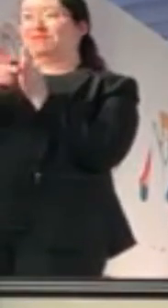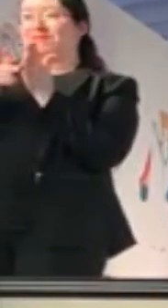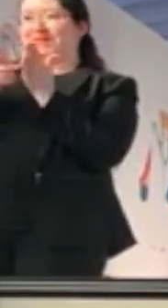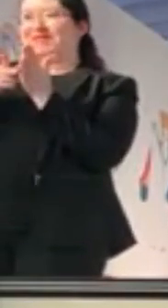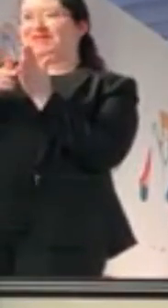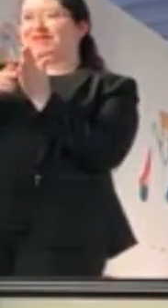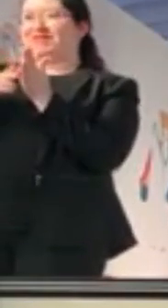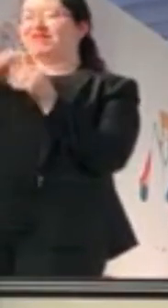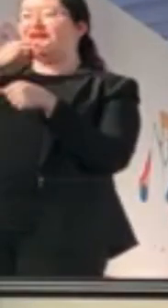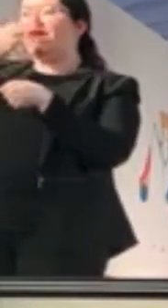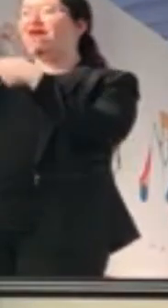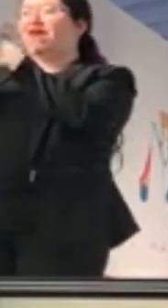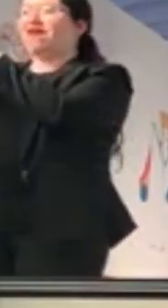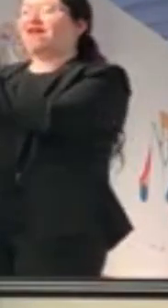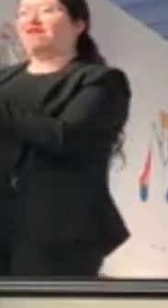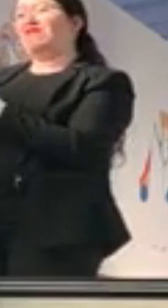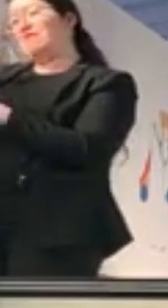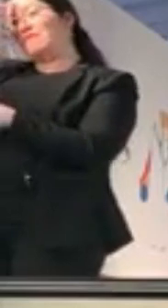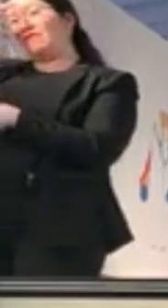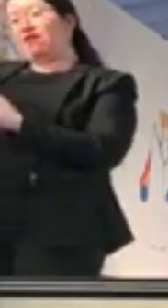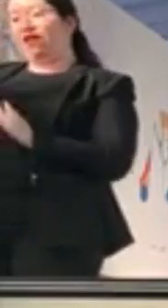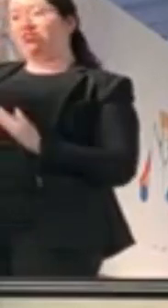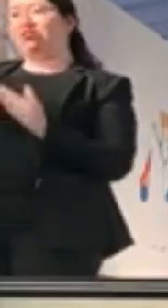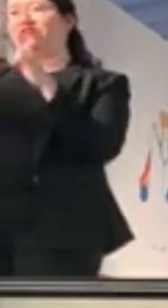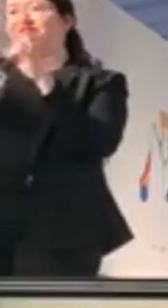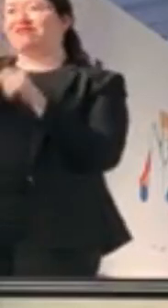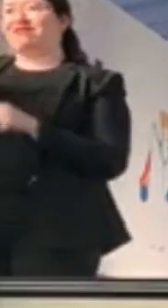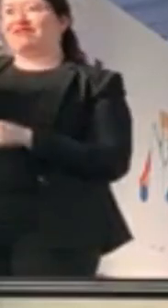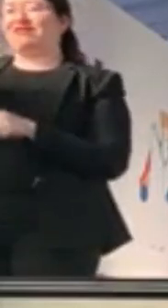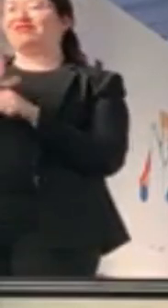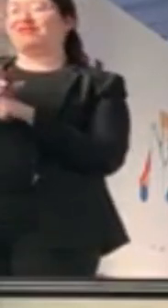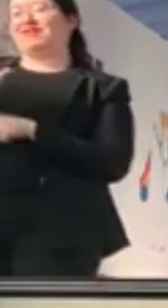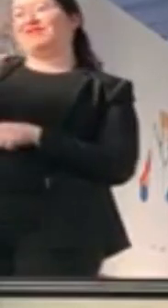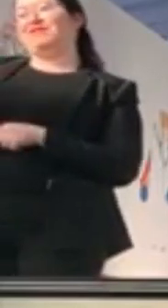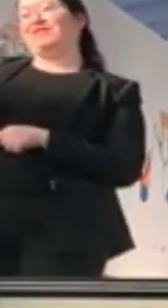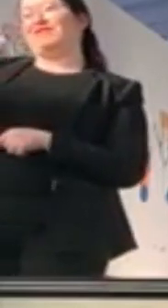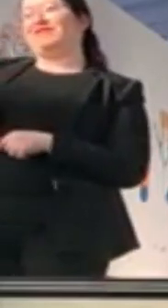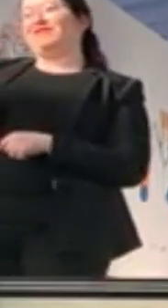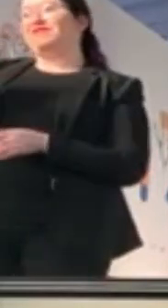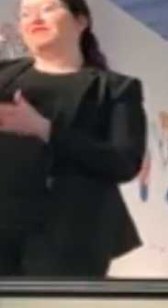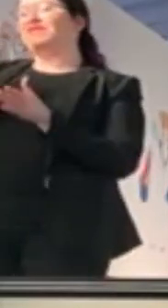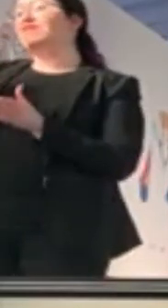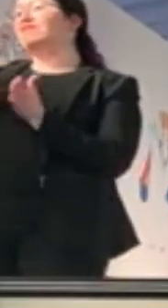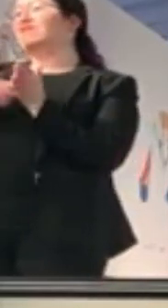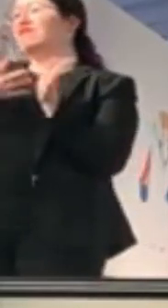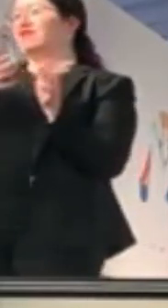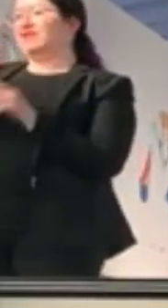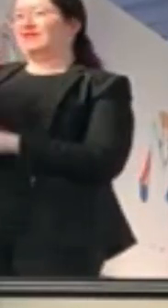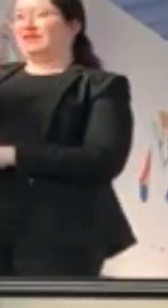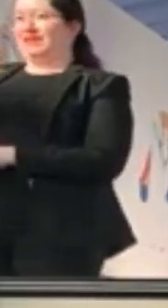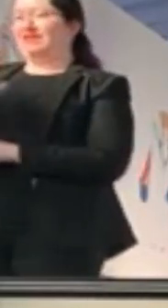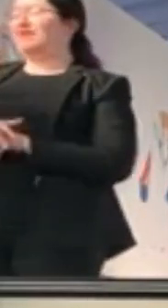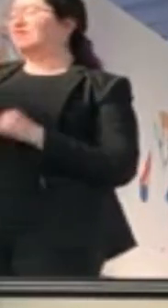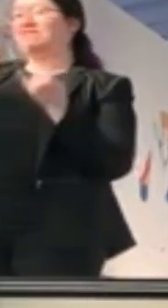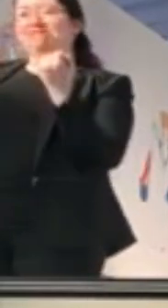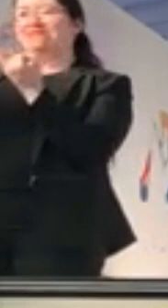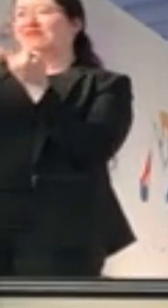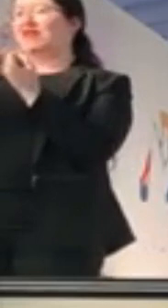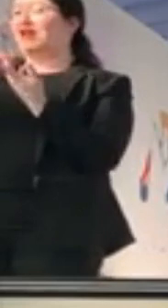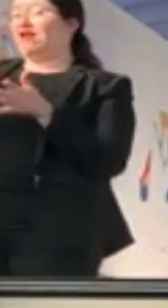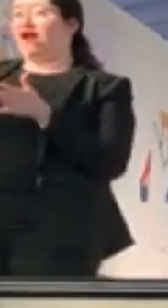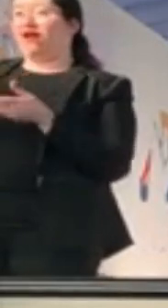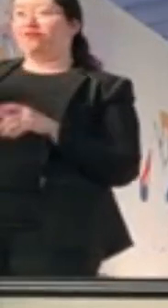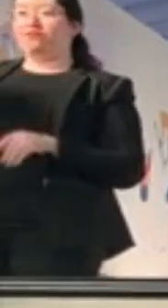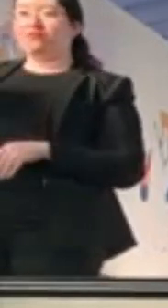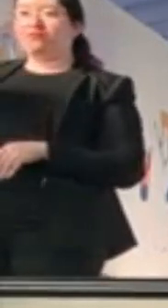que convocaron a tres rebeliones armadas dentro de la del 20 de noviembre de 1910. Es una obra inédita, nunca se